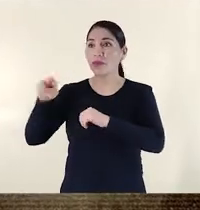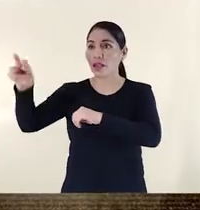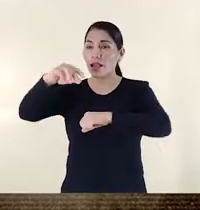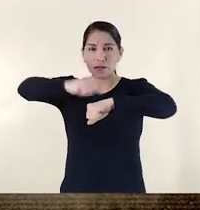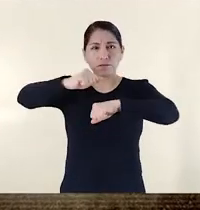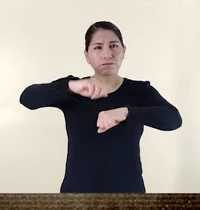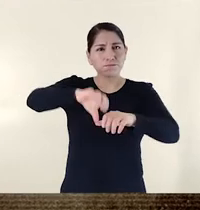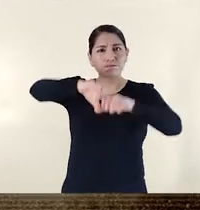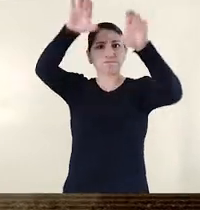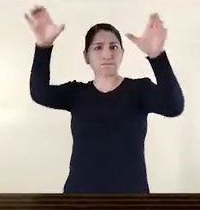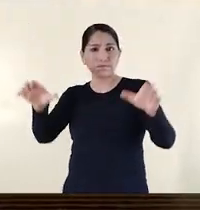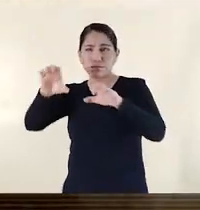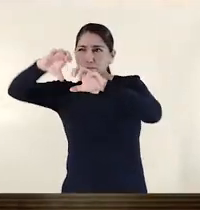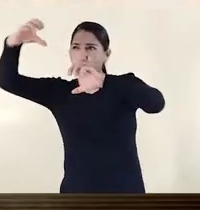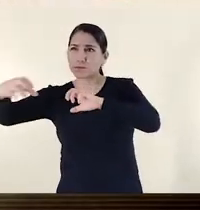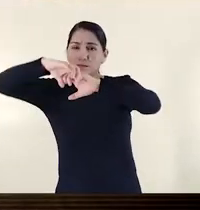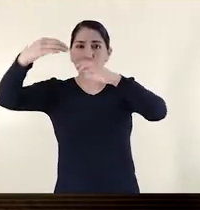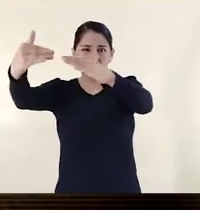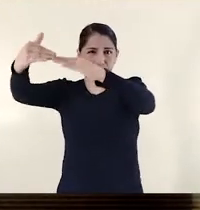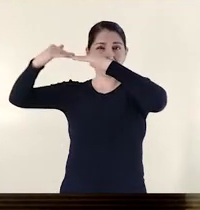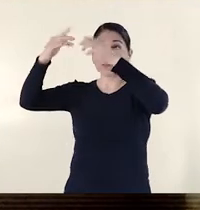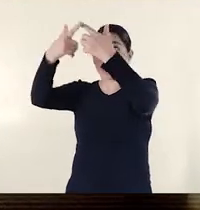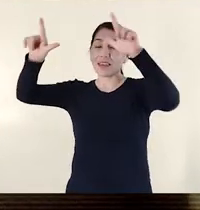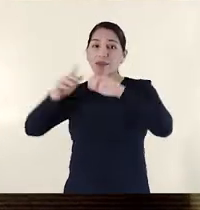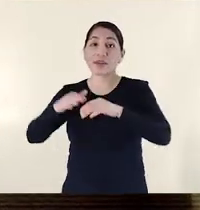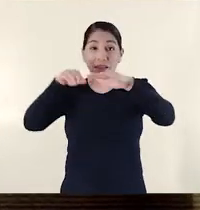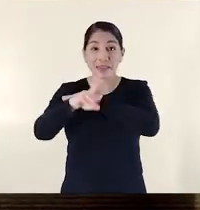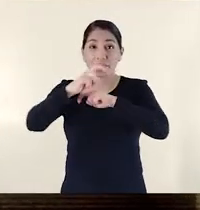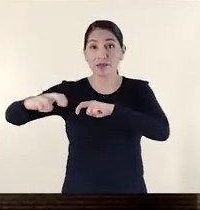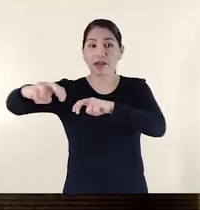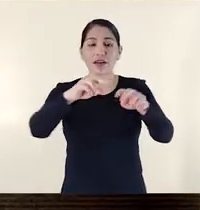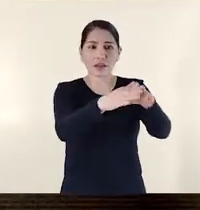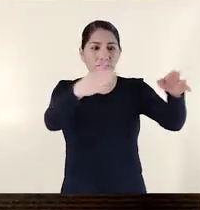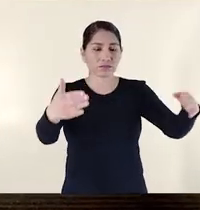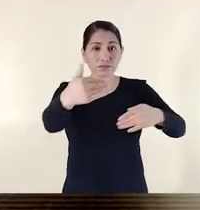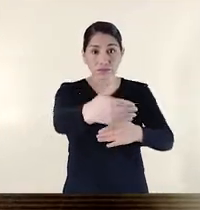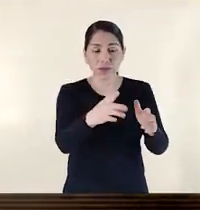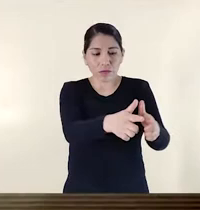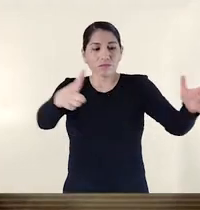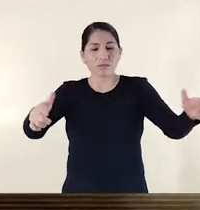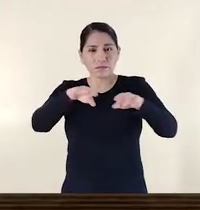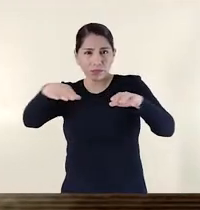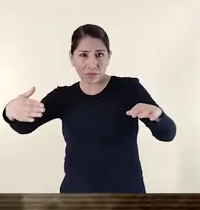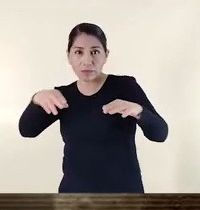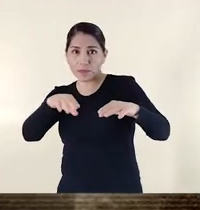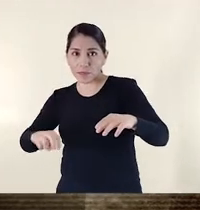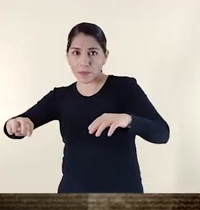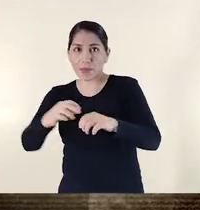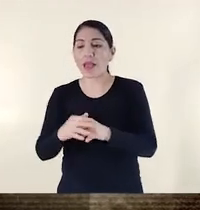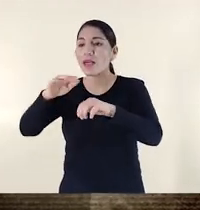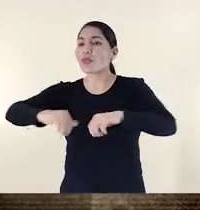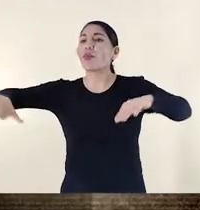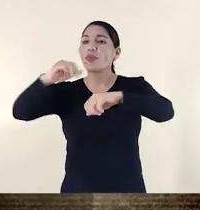dos pisos. Es una logia con tres grandes arcos sobre una terraza. Por dentro, su gran escalera nos lleva a amplios salones y comedores